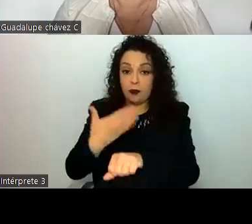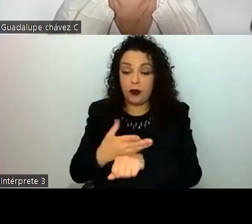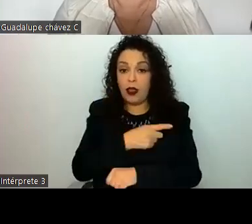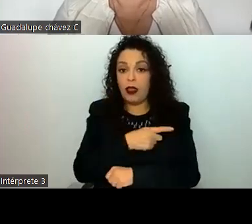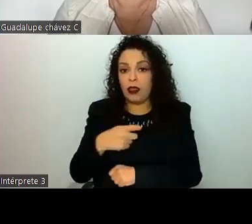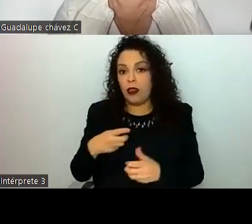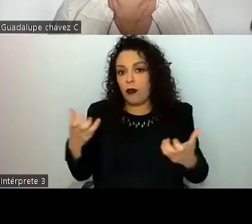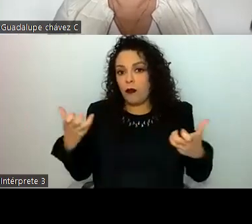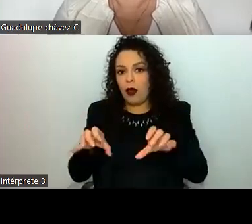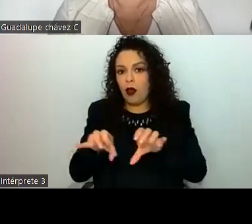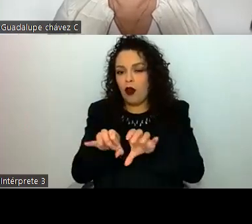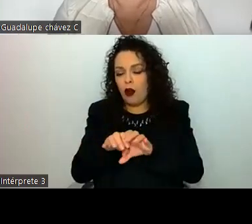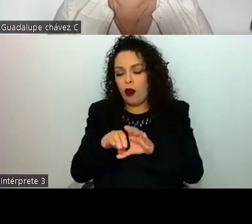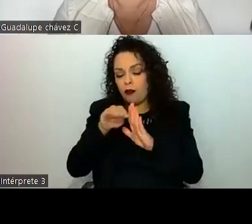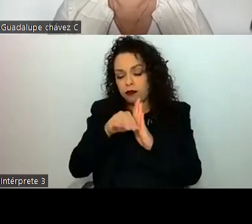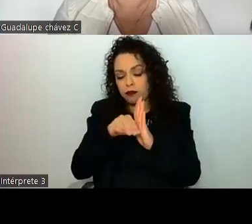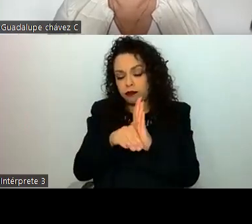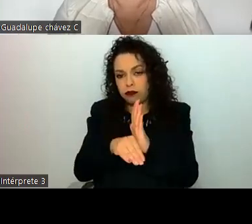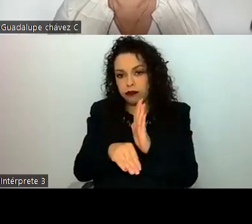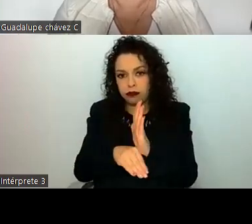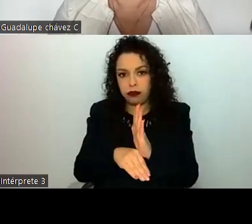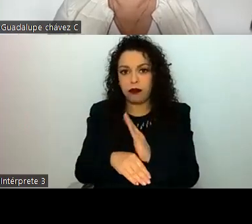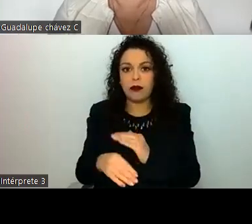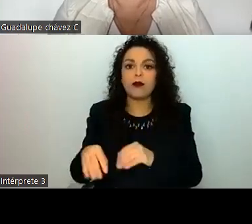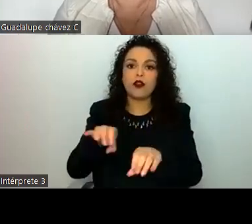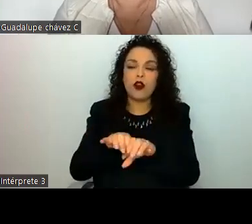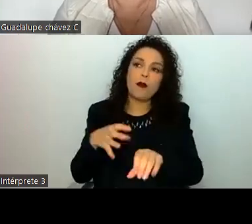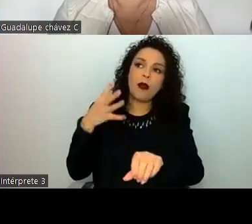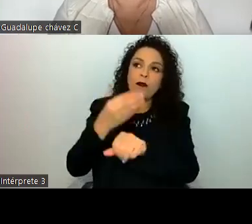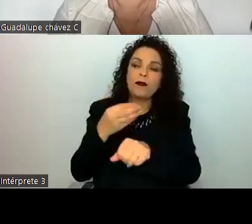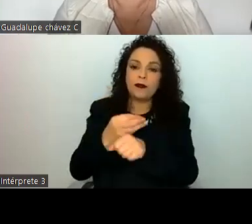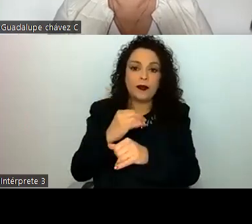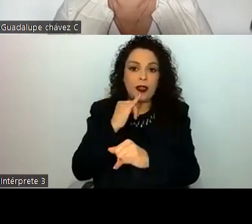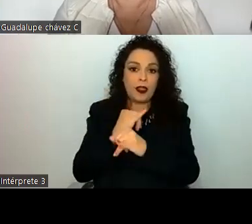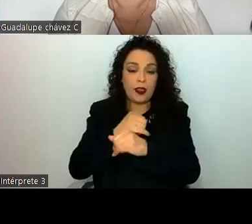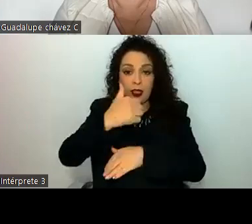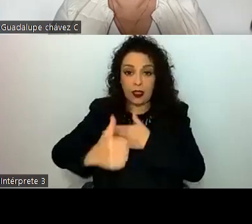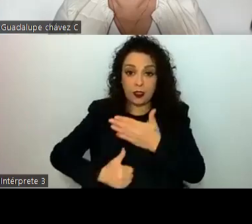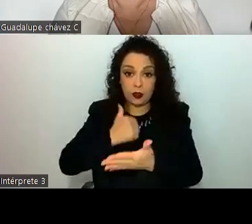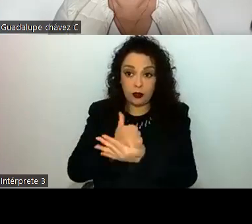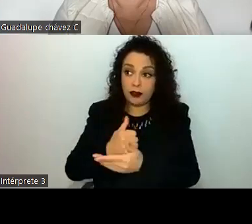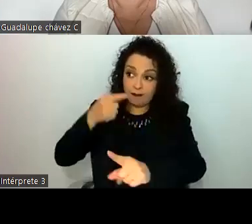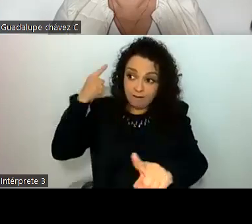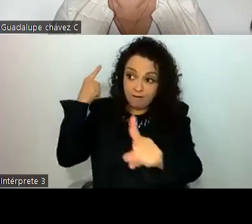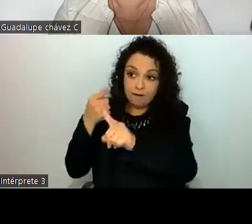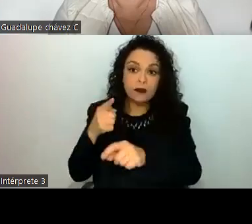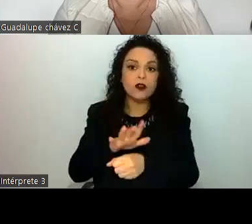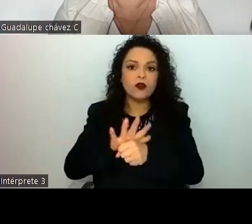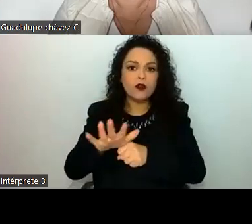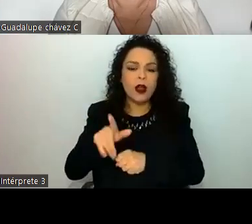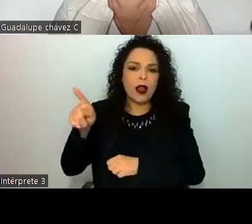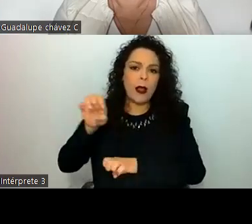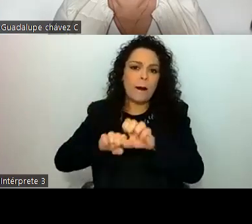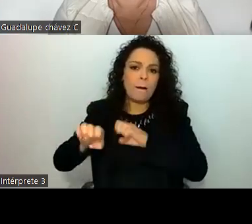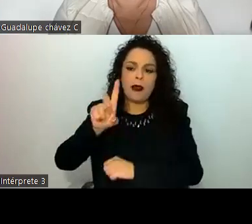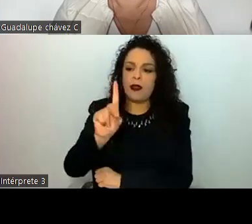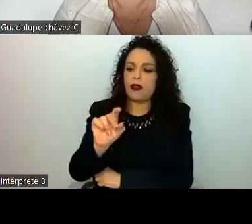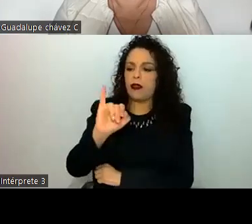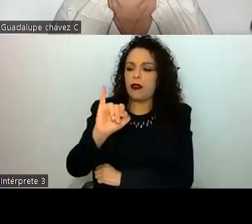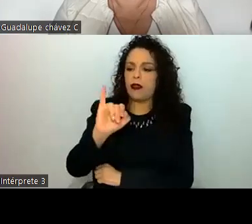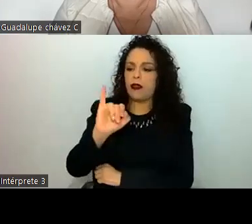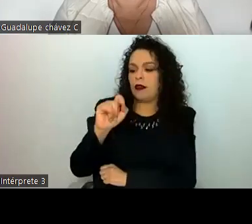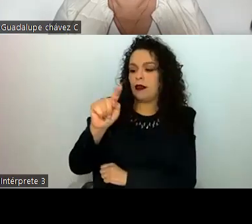de conectividad e infraestructura en la ciudad es precisamente la Agencia Digital, de acuerdo con sus